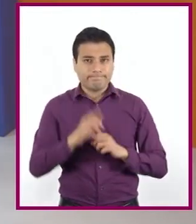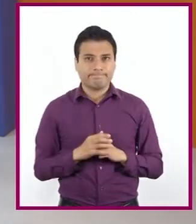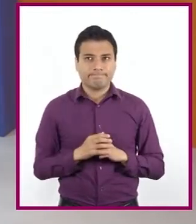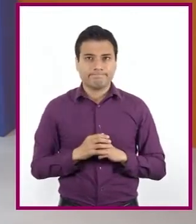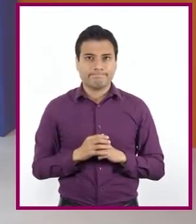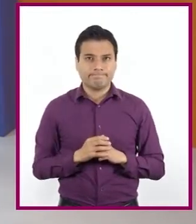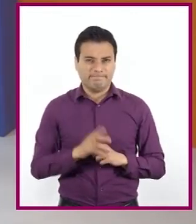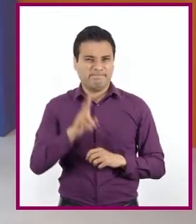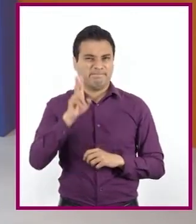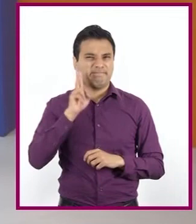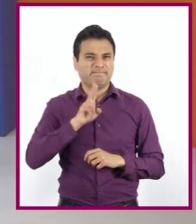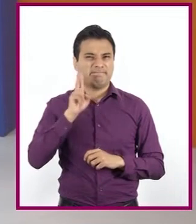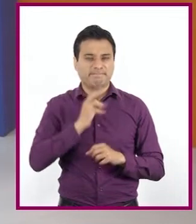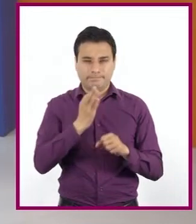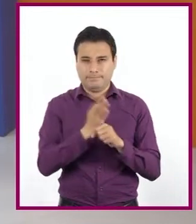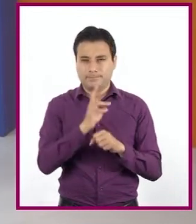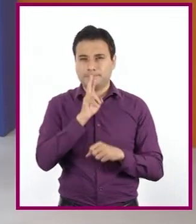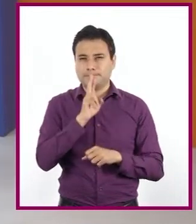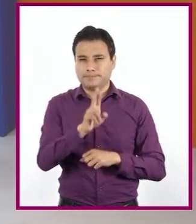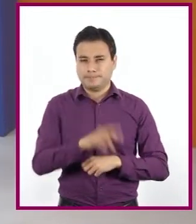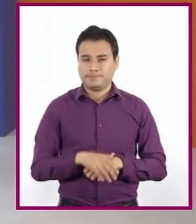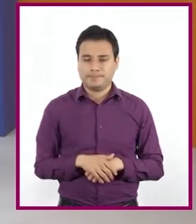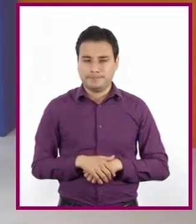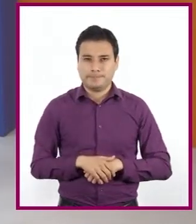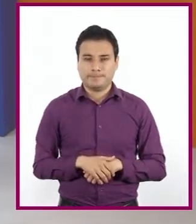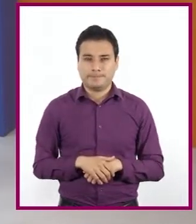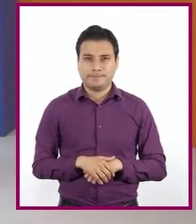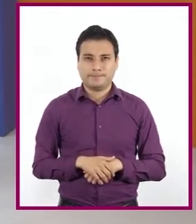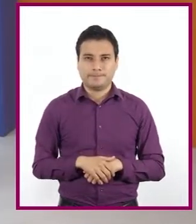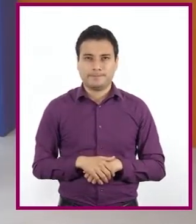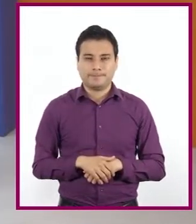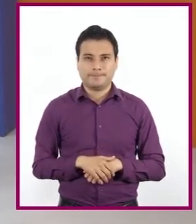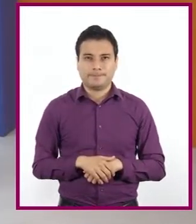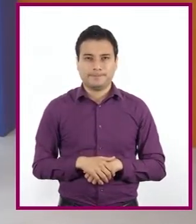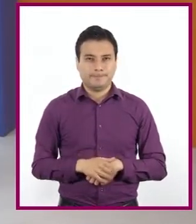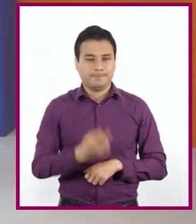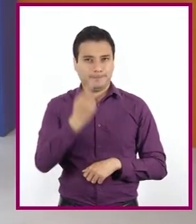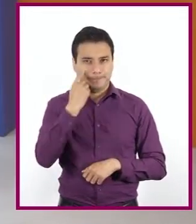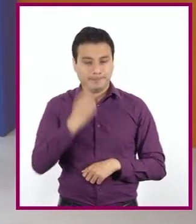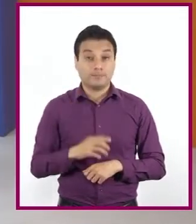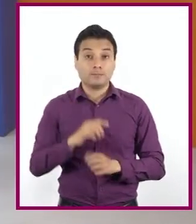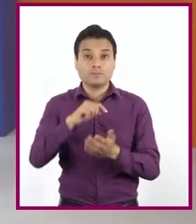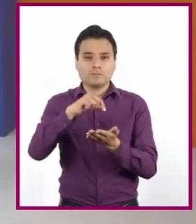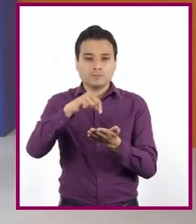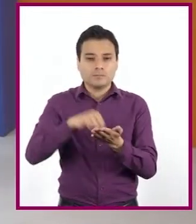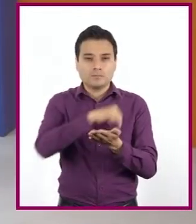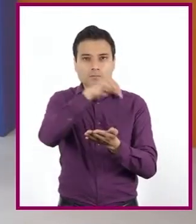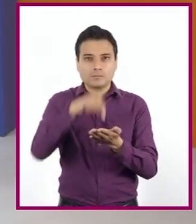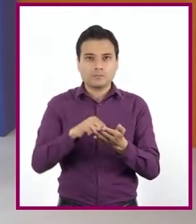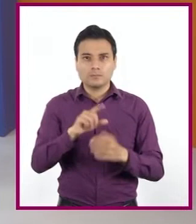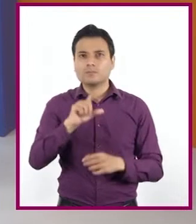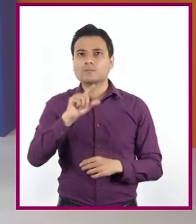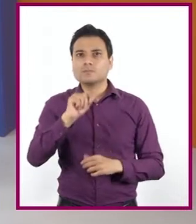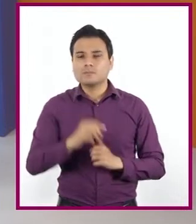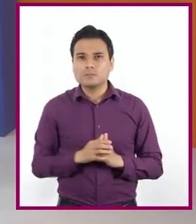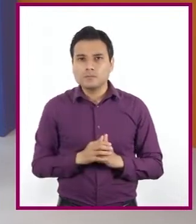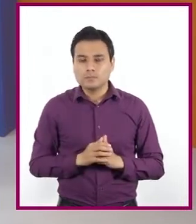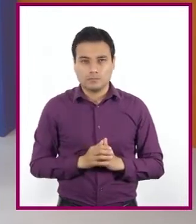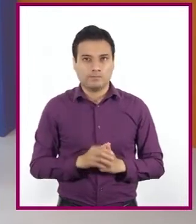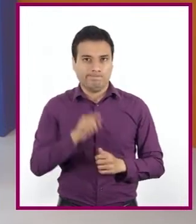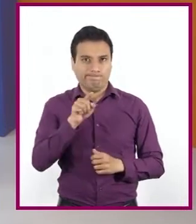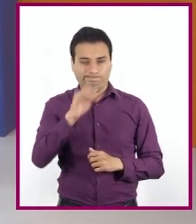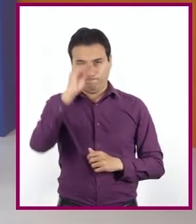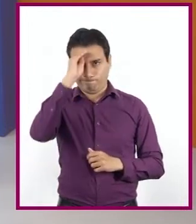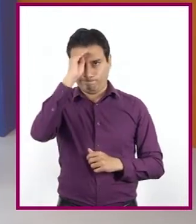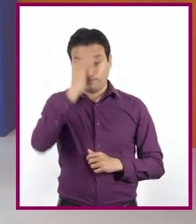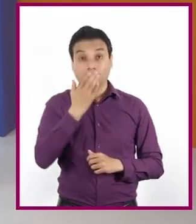demos respuesta al primer cuestionamiento. Al momento de seleccionar el lugar para la representación, conviene estar muy